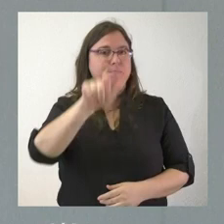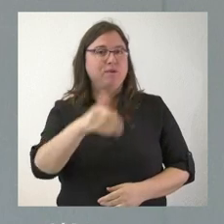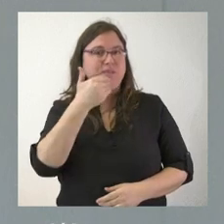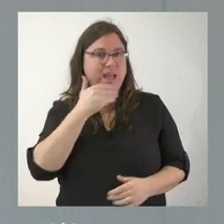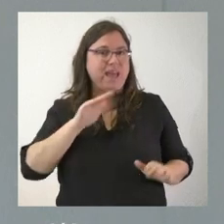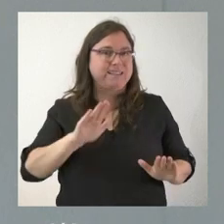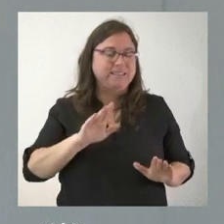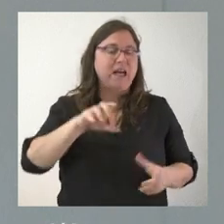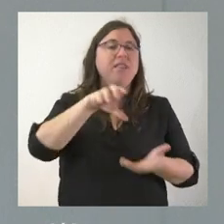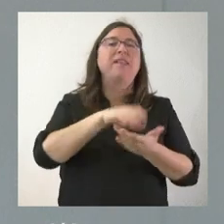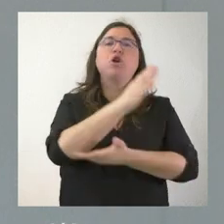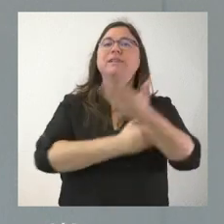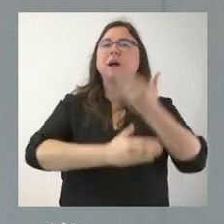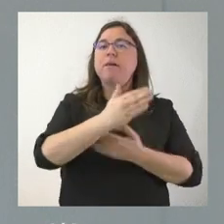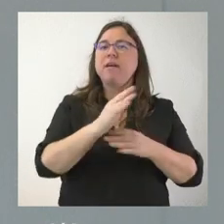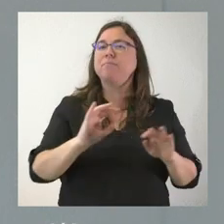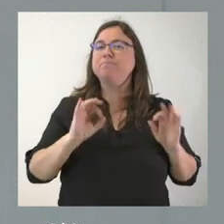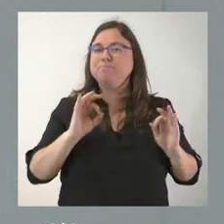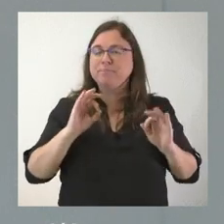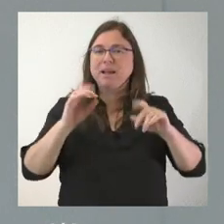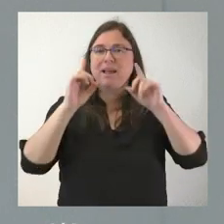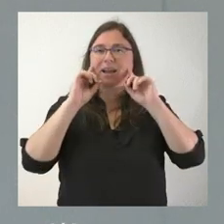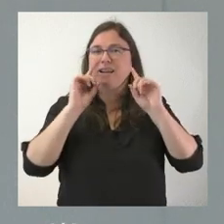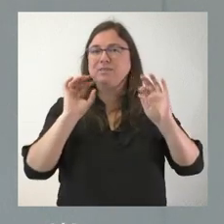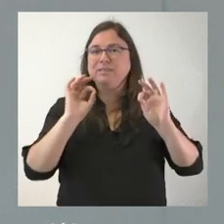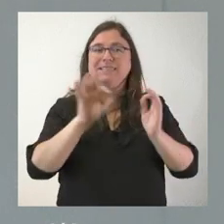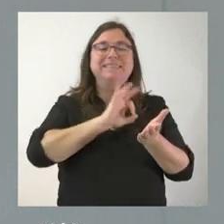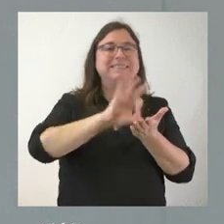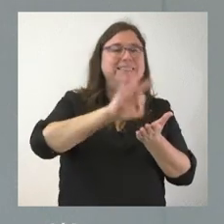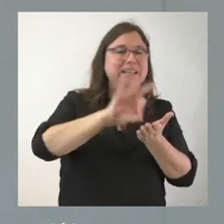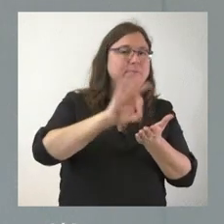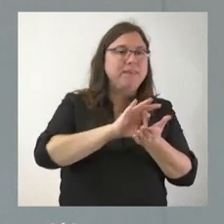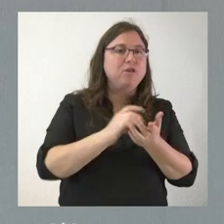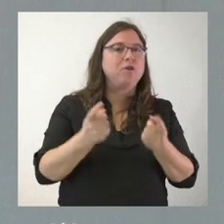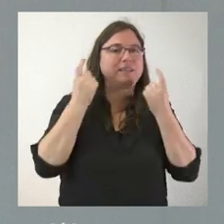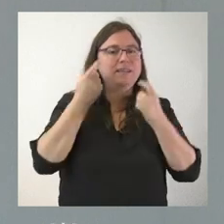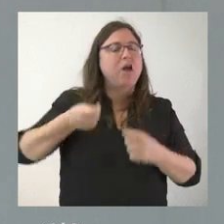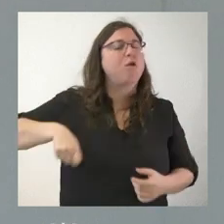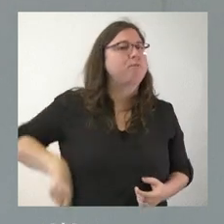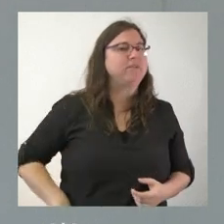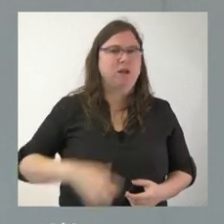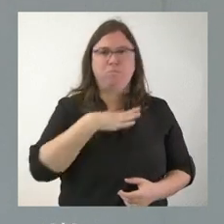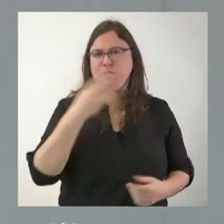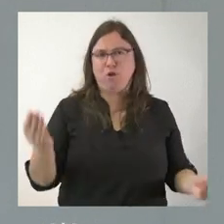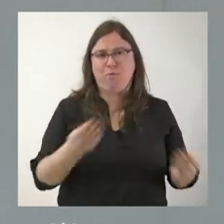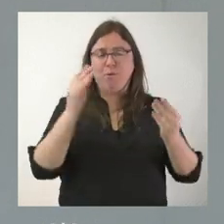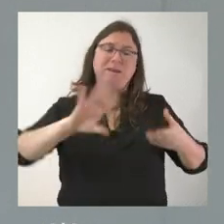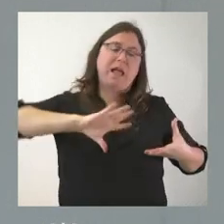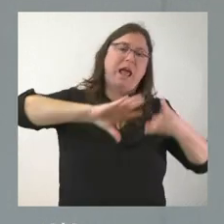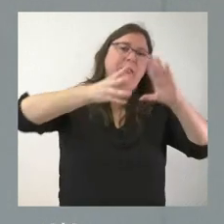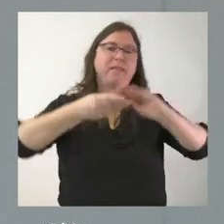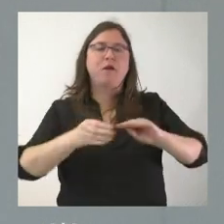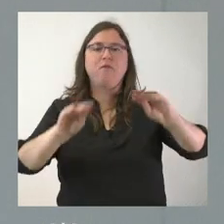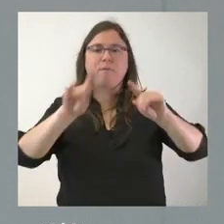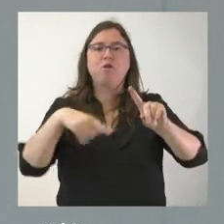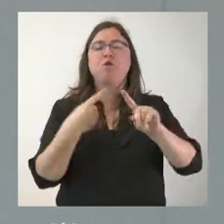estos centros de discapacidad y fundamentalmente se trata que el servidor sea lo más profesional posible y lo más adaptado a la cualificación y formación